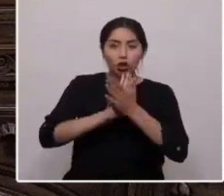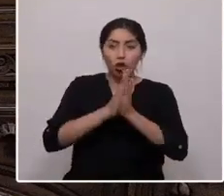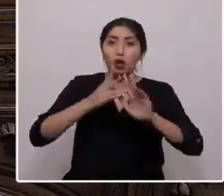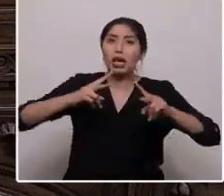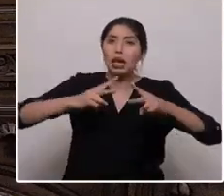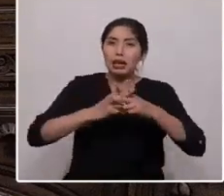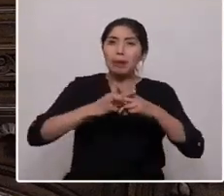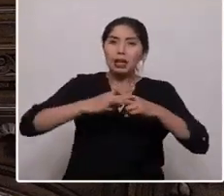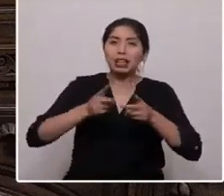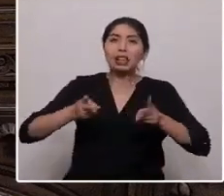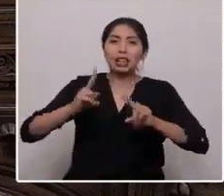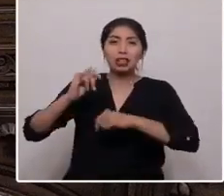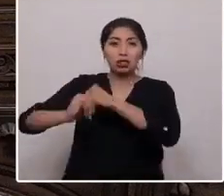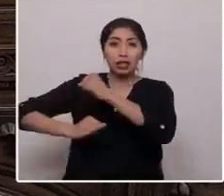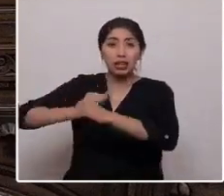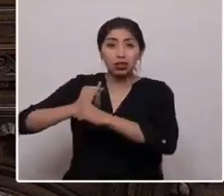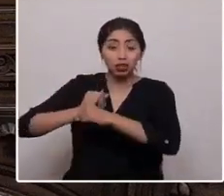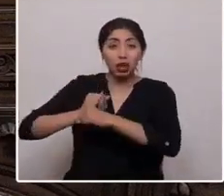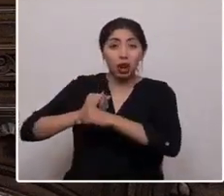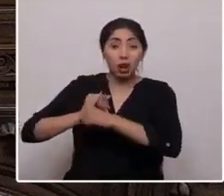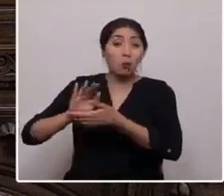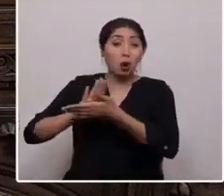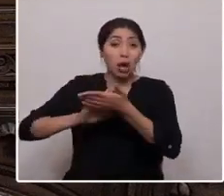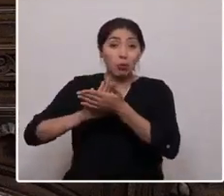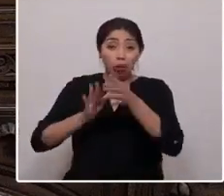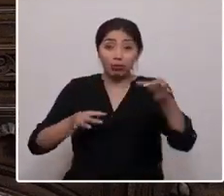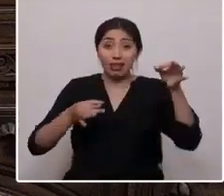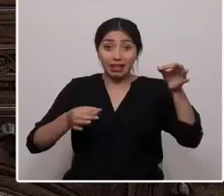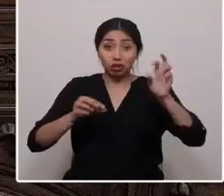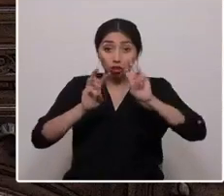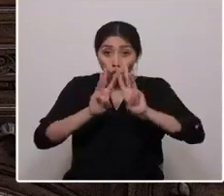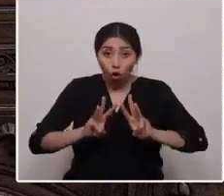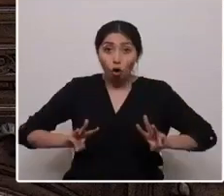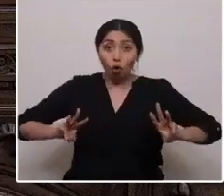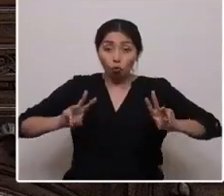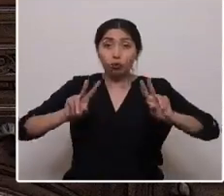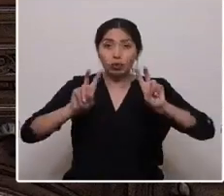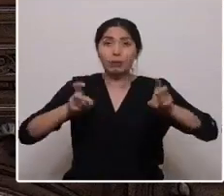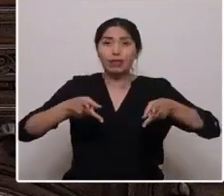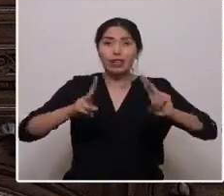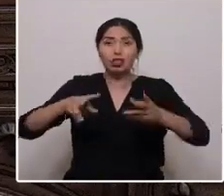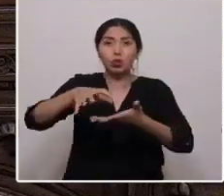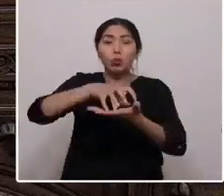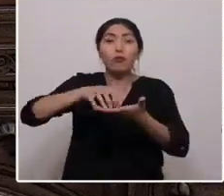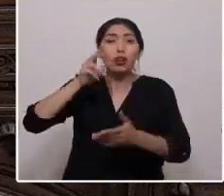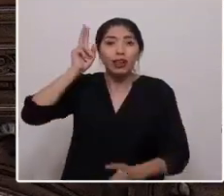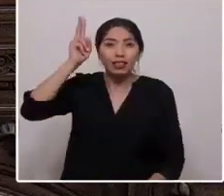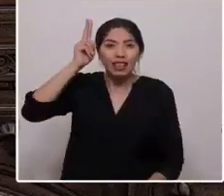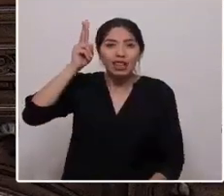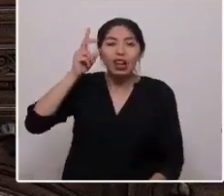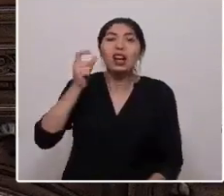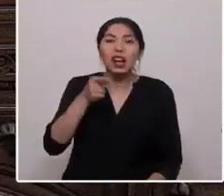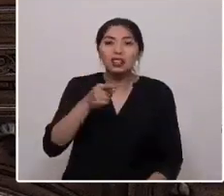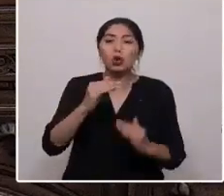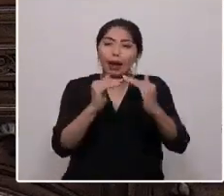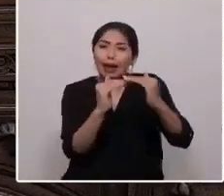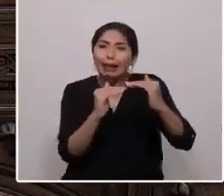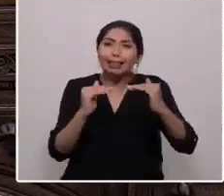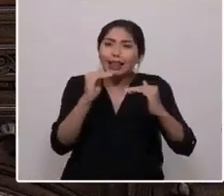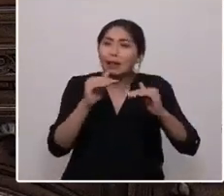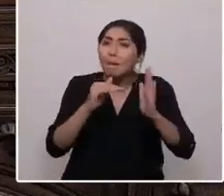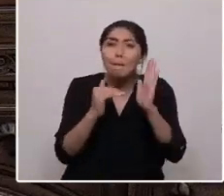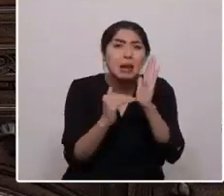como es la declaración de naciones unidas sobre el derecho de los pueblos indígenas es el estándar mínimo que